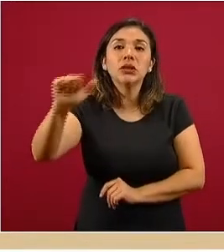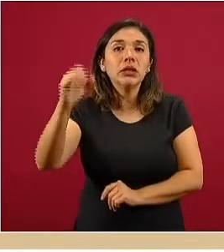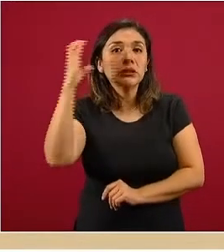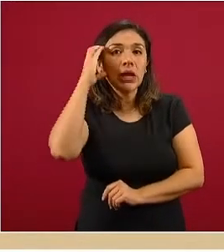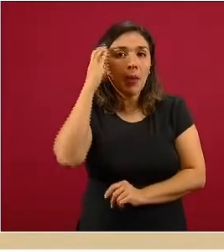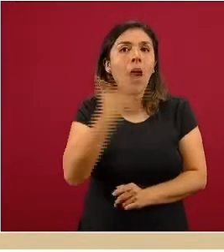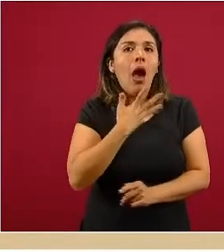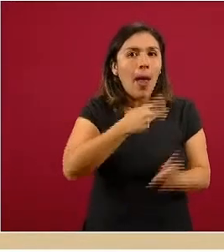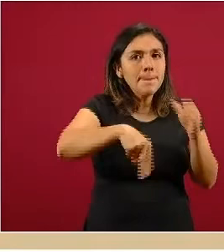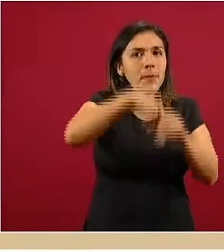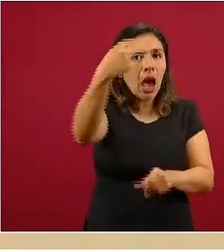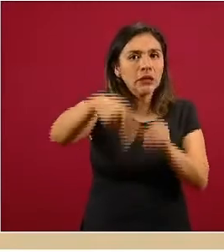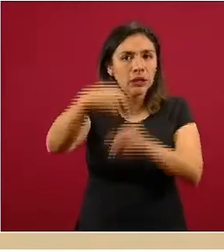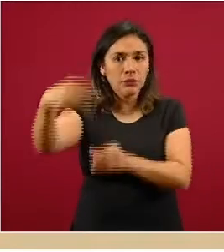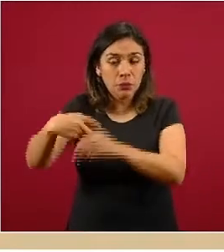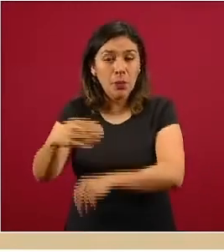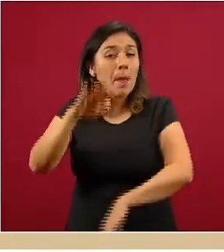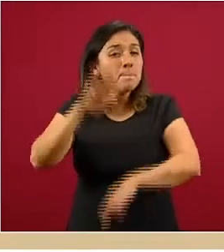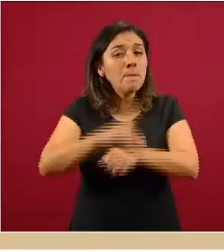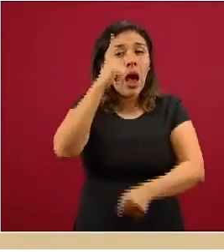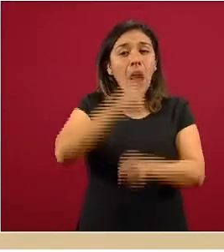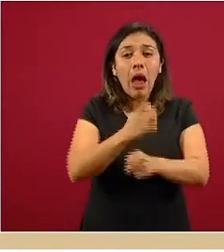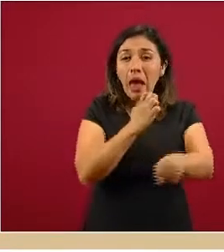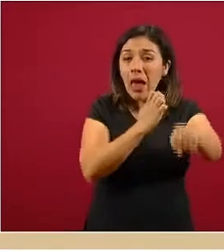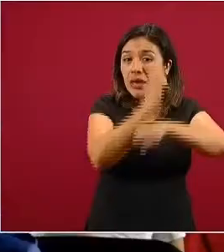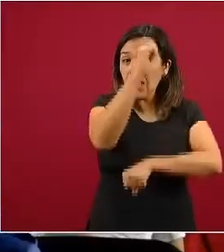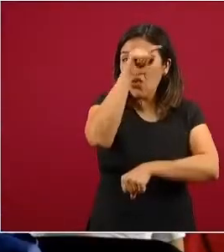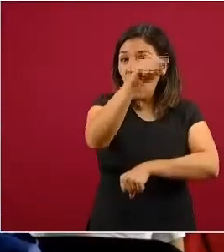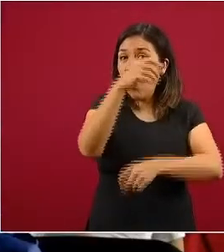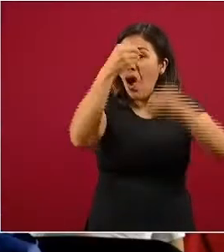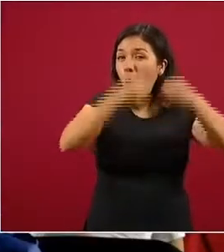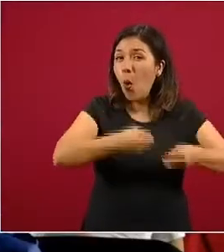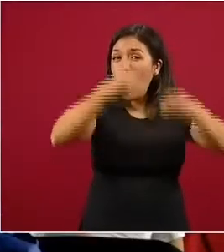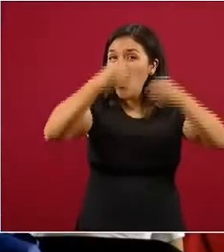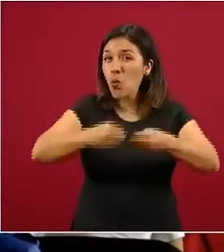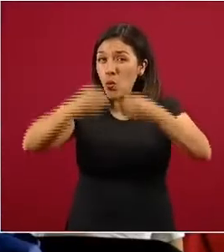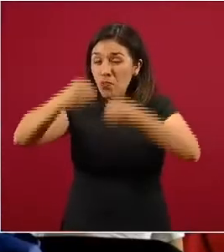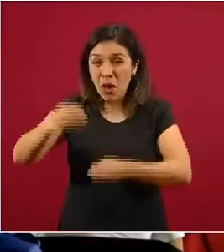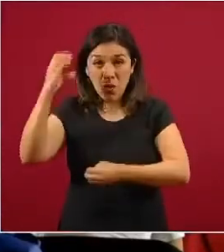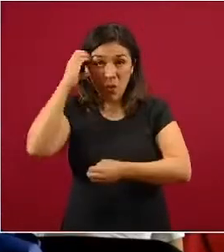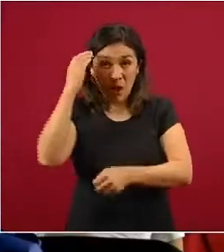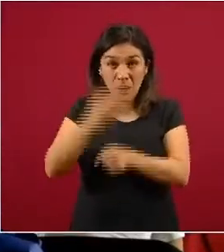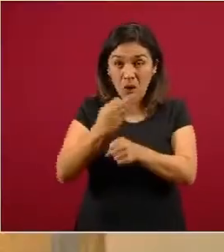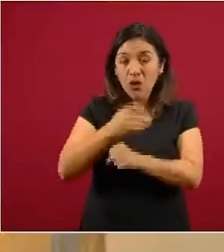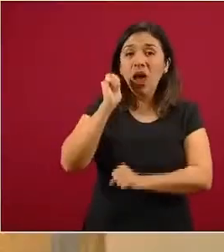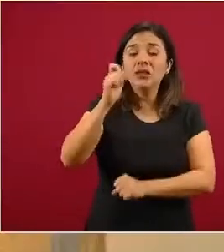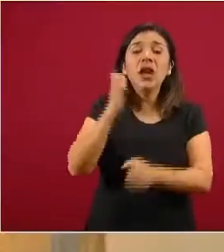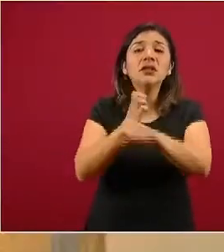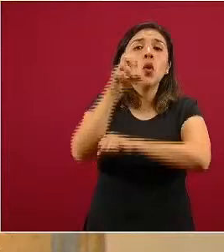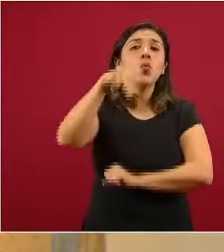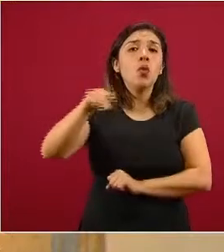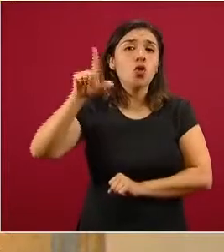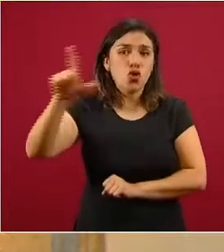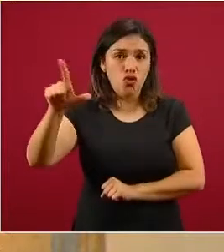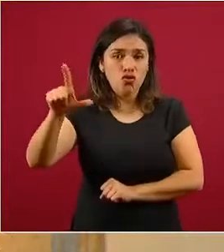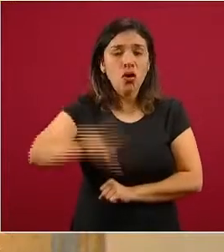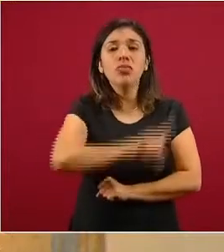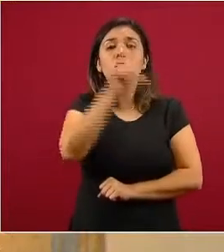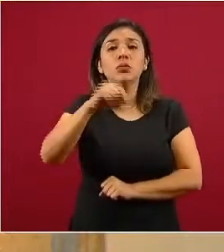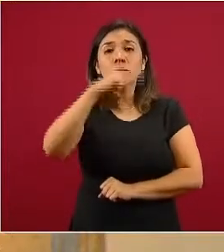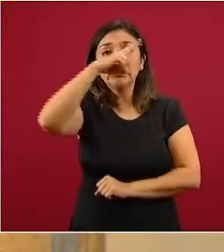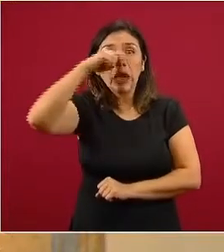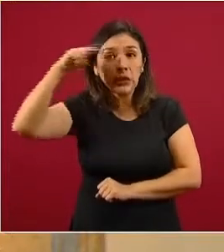últimas semanas, y la curva de personas que han perdido la vida, la curva de defunciones,